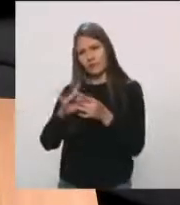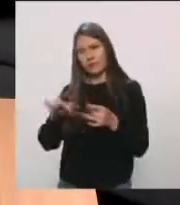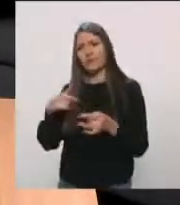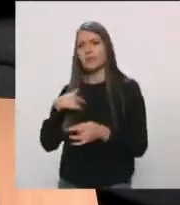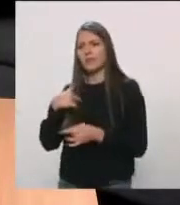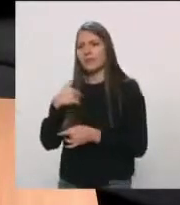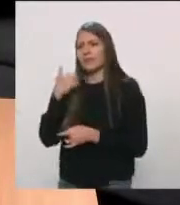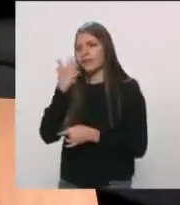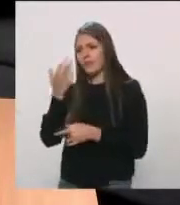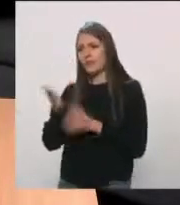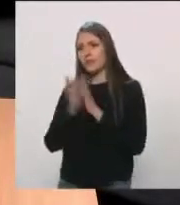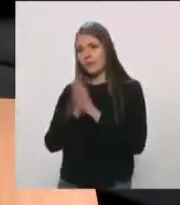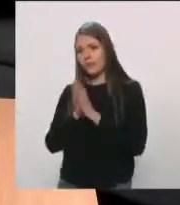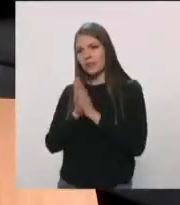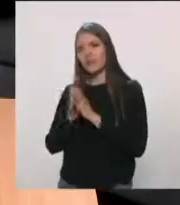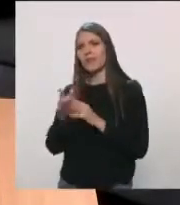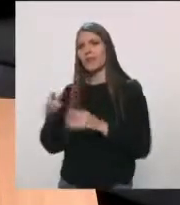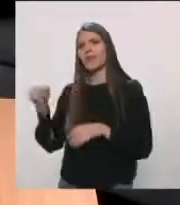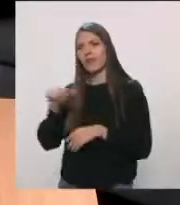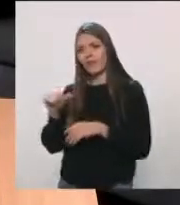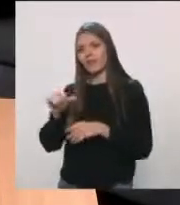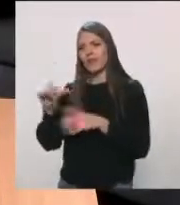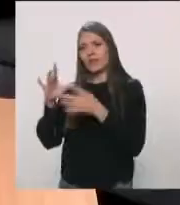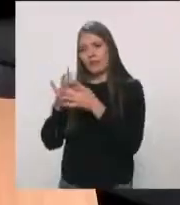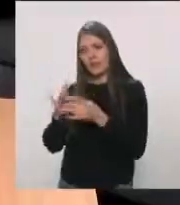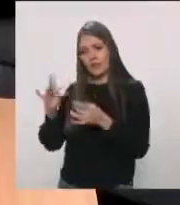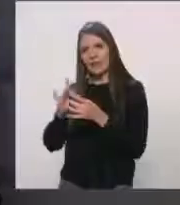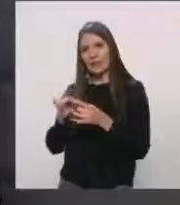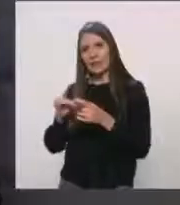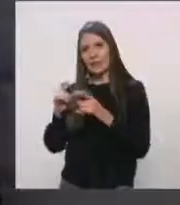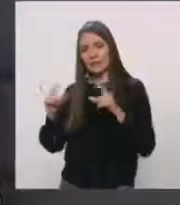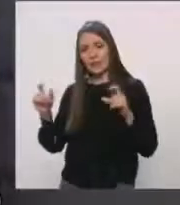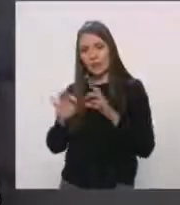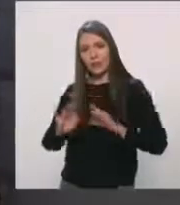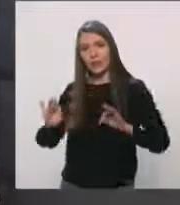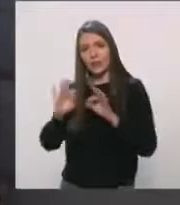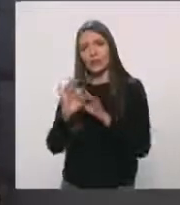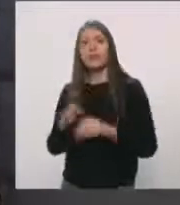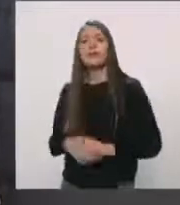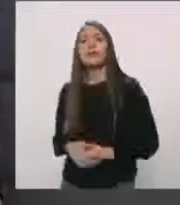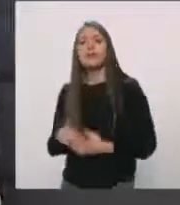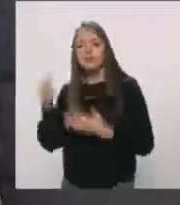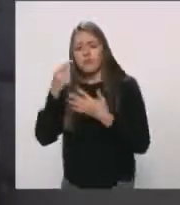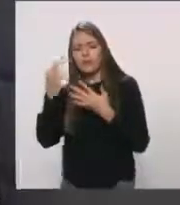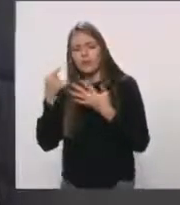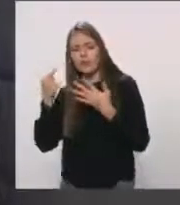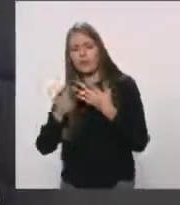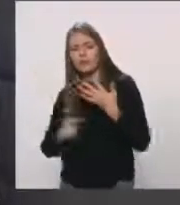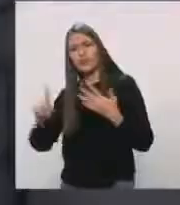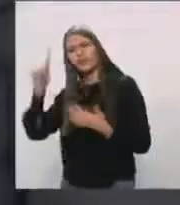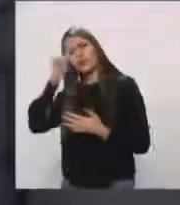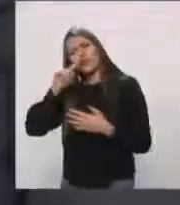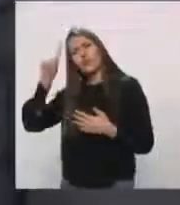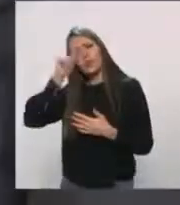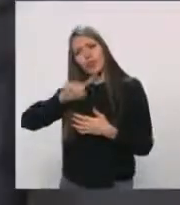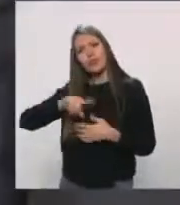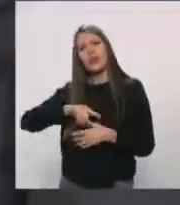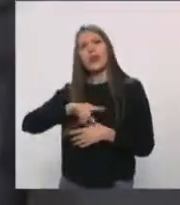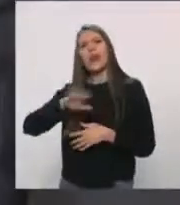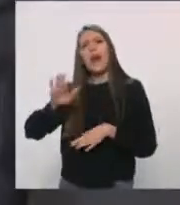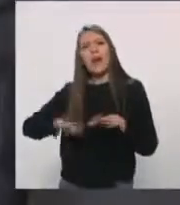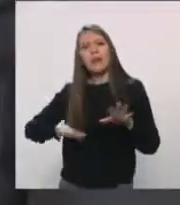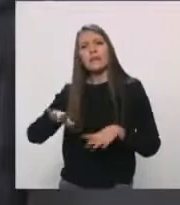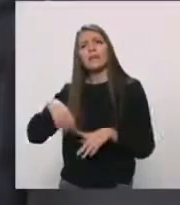gustaría mucho que lo subrayáramos hoy, que estas recomendaciones o de pronto estas cosas que le decimos a alguien